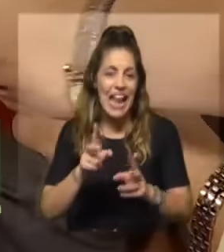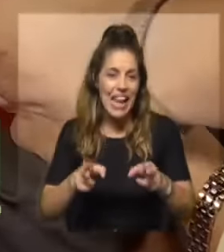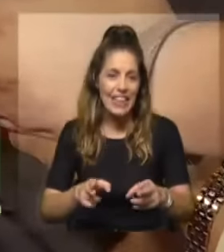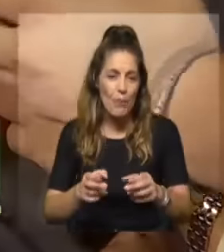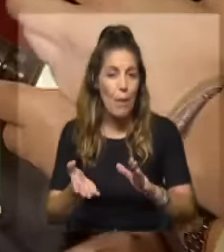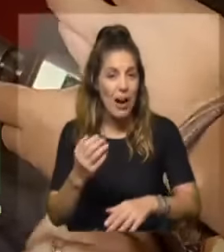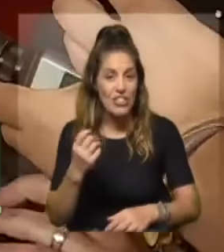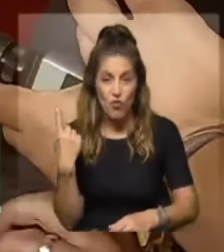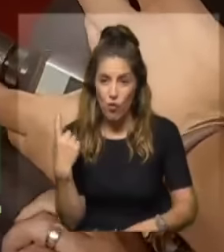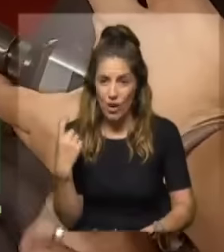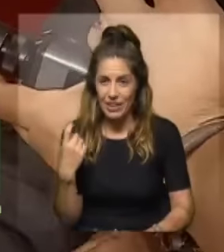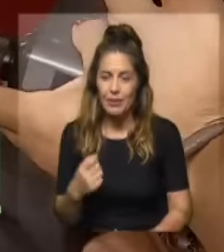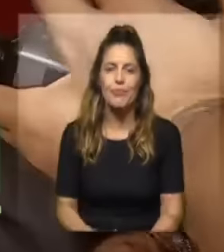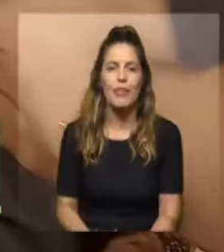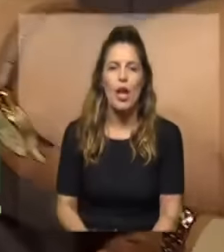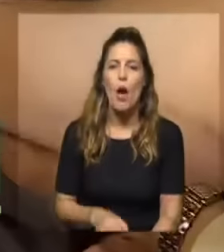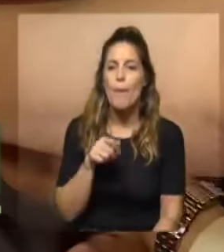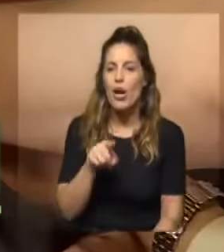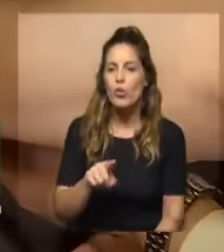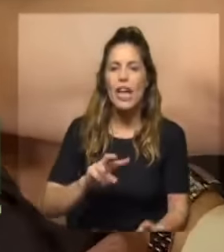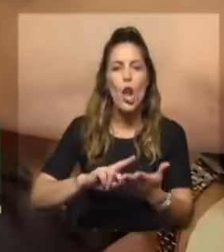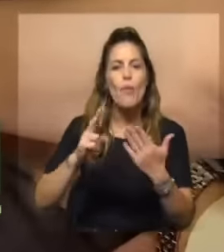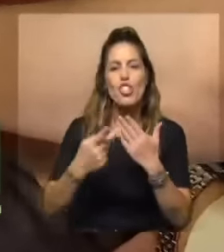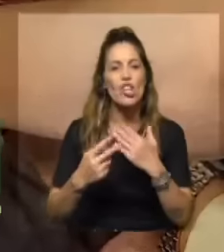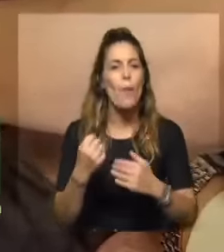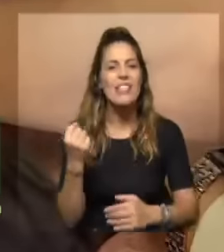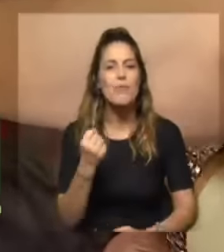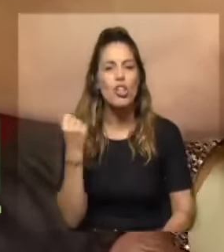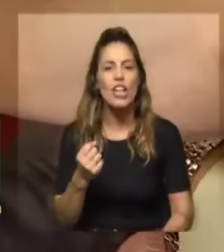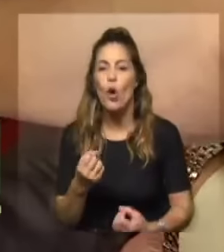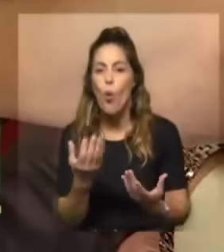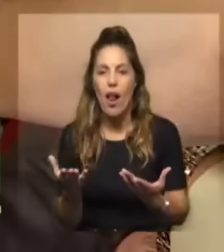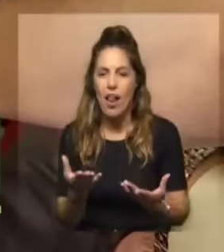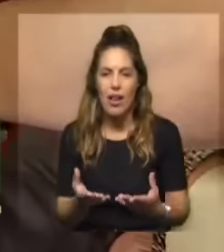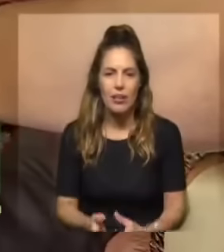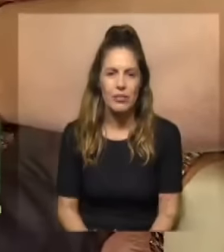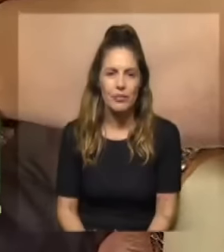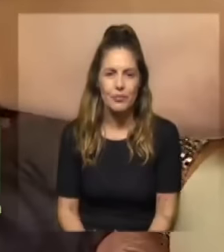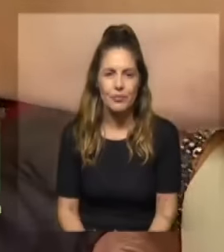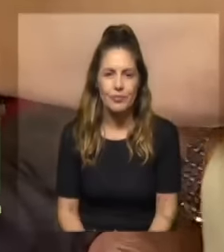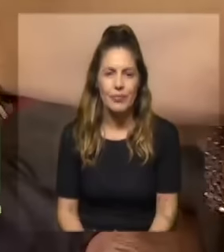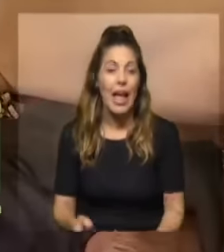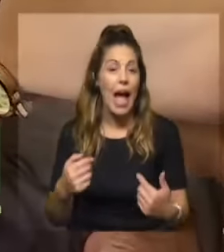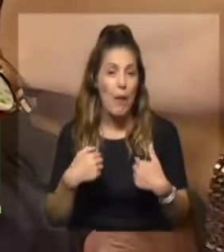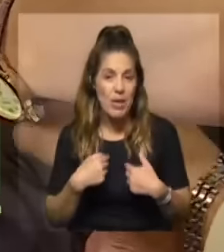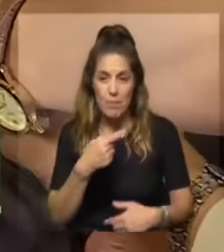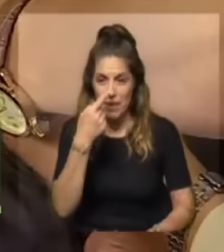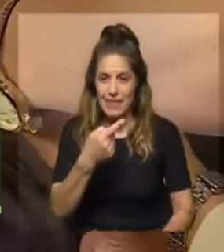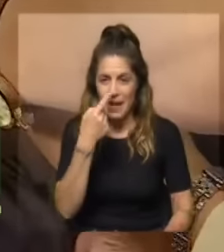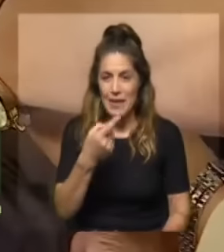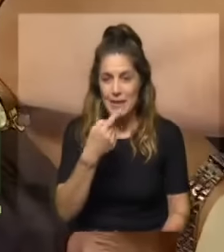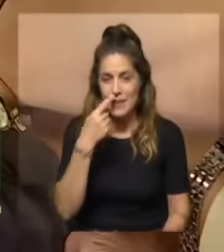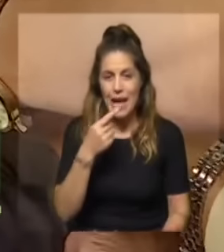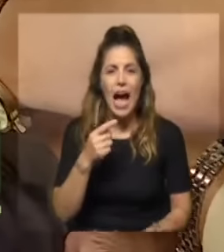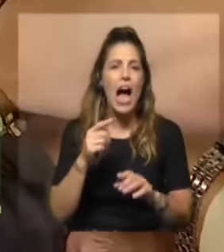intensa lo personal Cuáles son para usted los proyectos primordiales en realidad eh A mí me interesaría mucho que